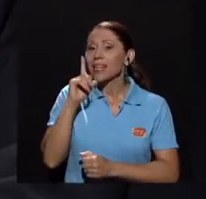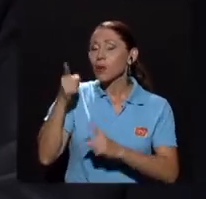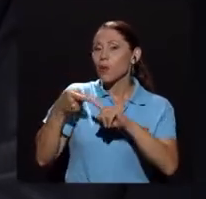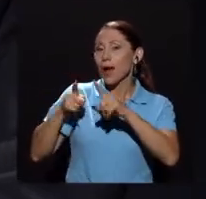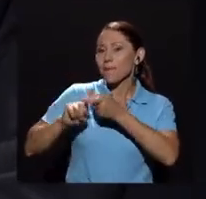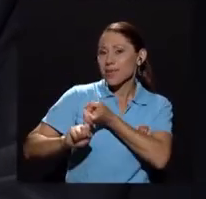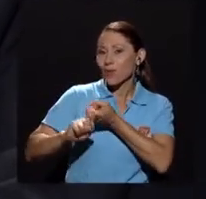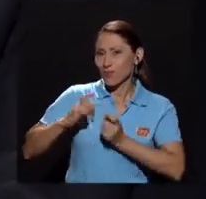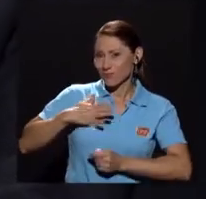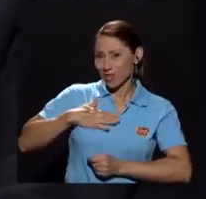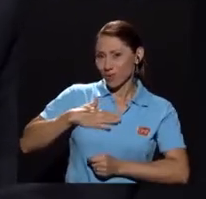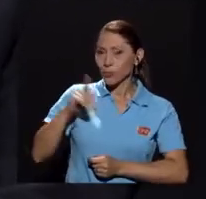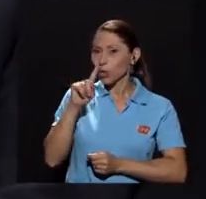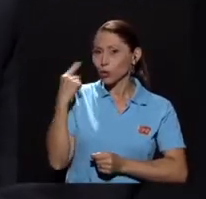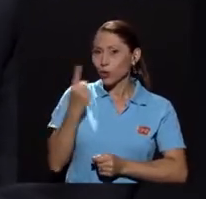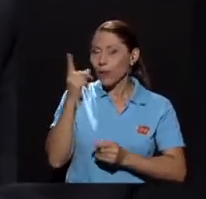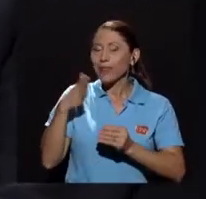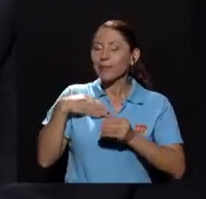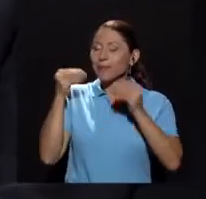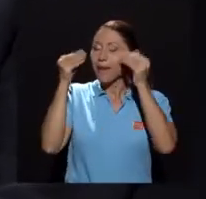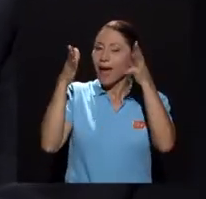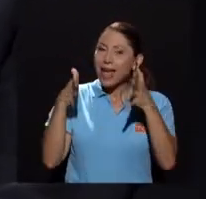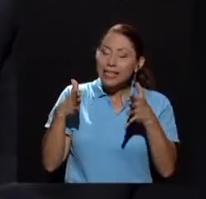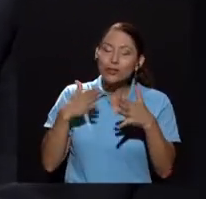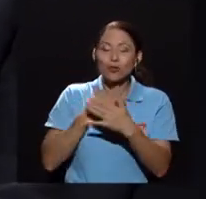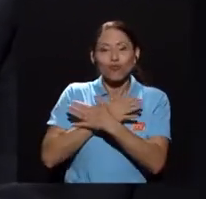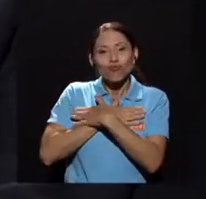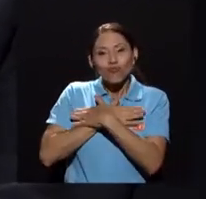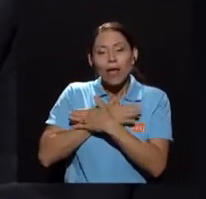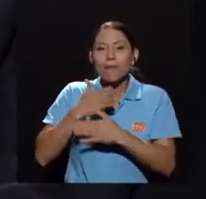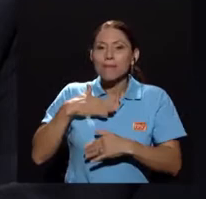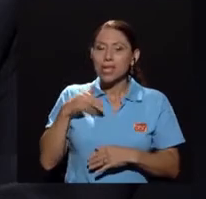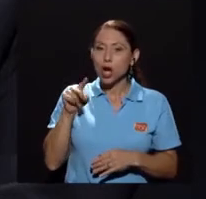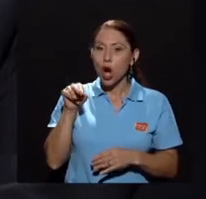maestro queridísimo en mi colega